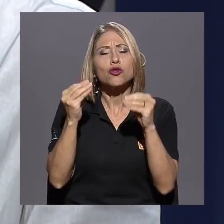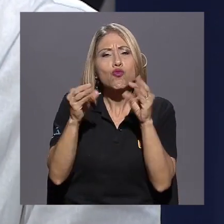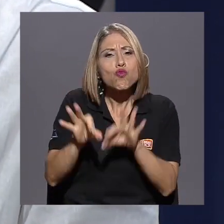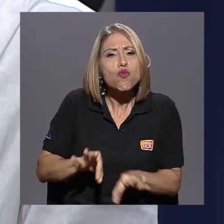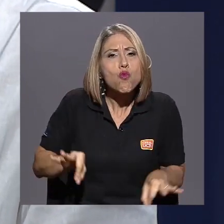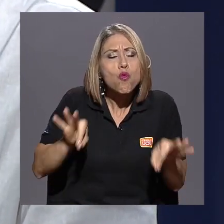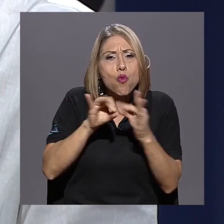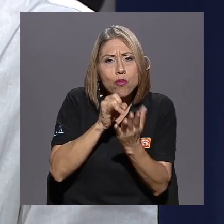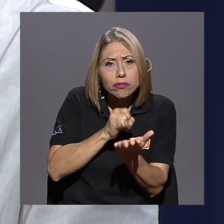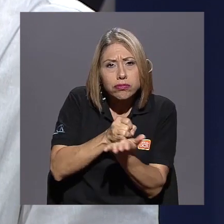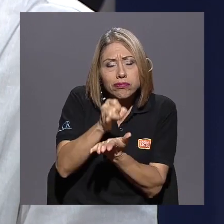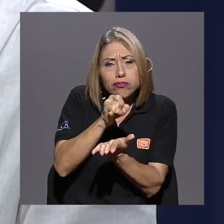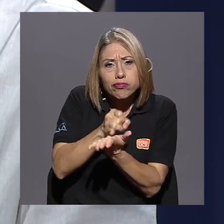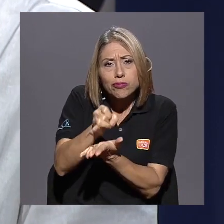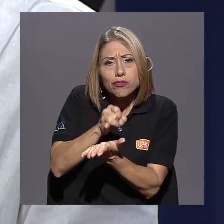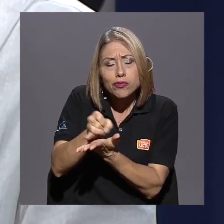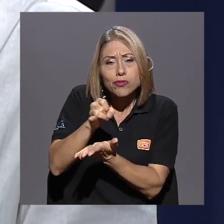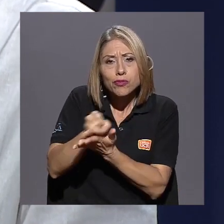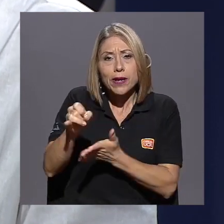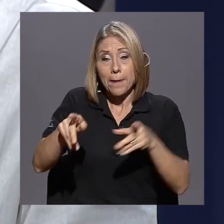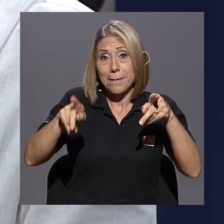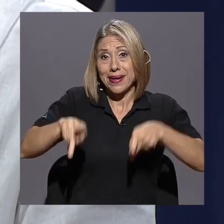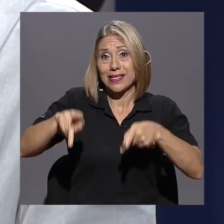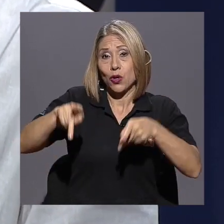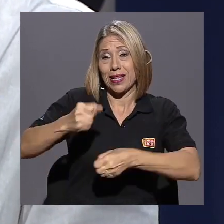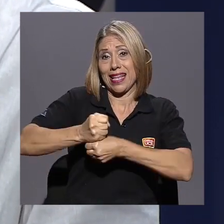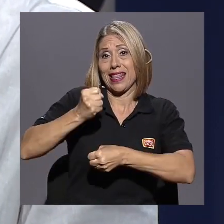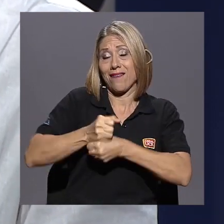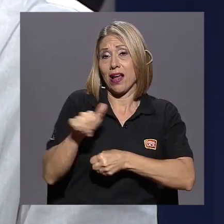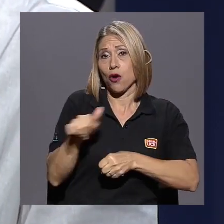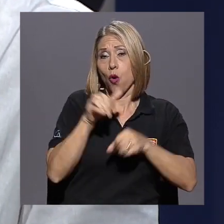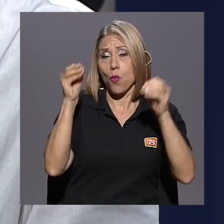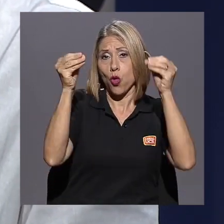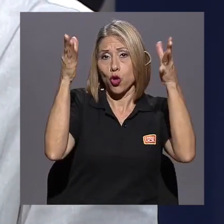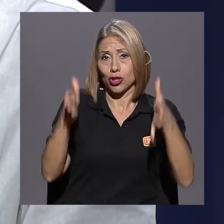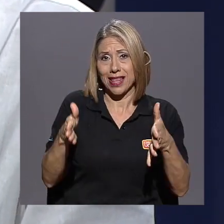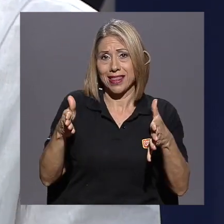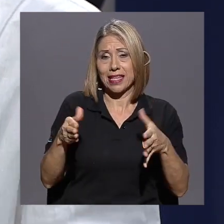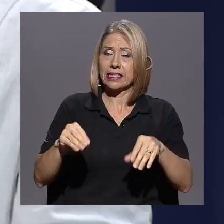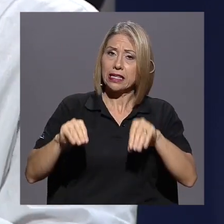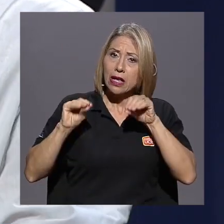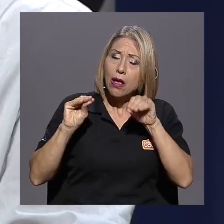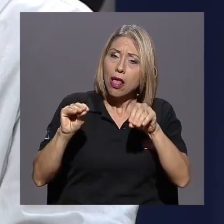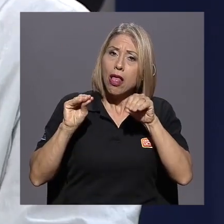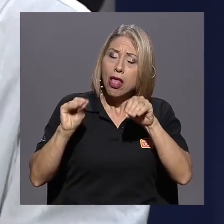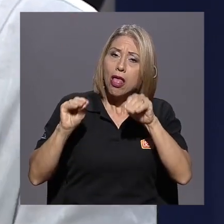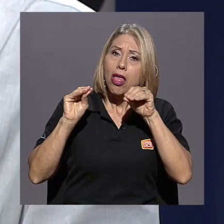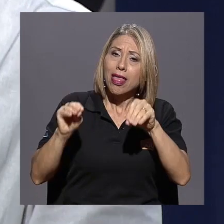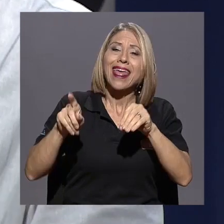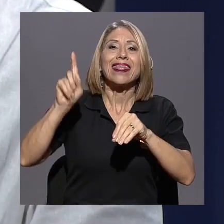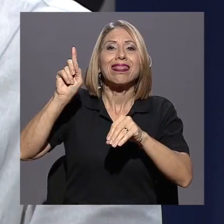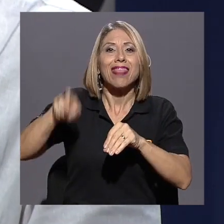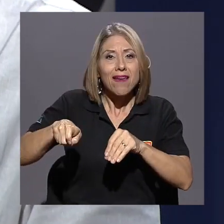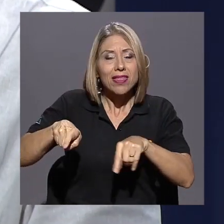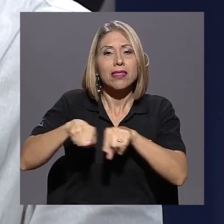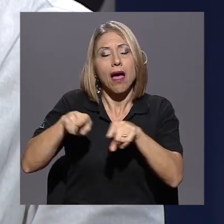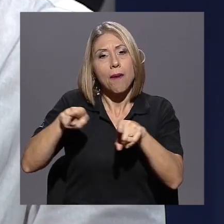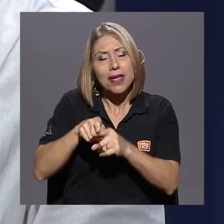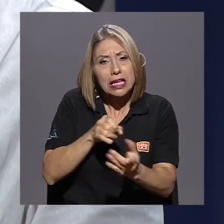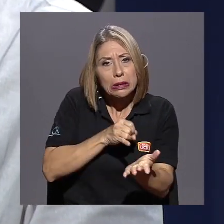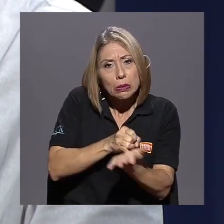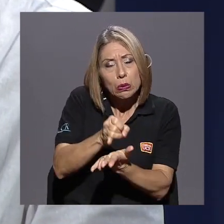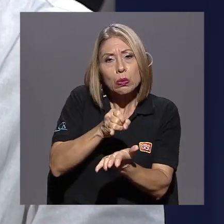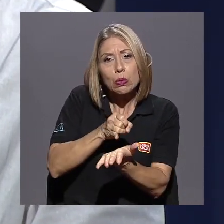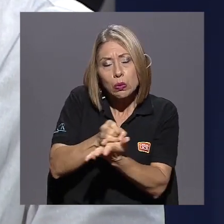por lo tanto los que trabajan de docentes los que dan clases tienen también la tarea de investigar de